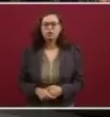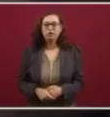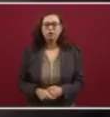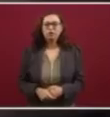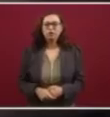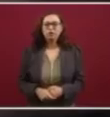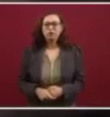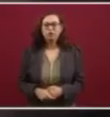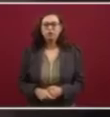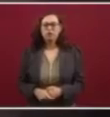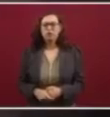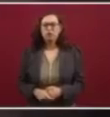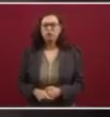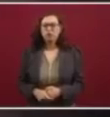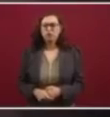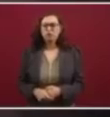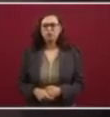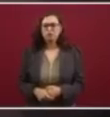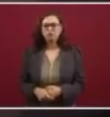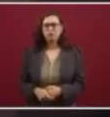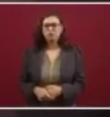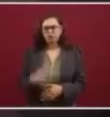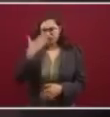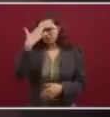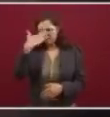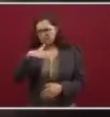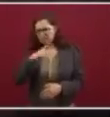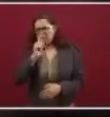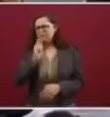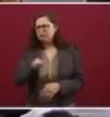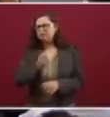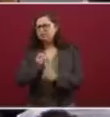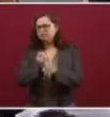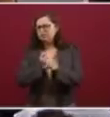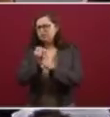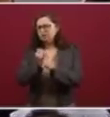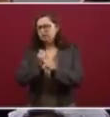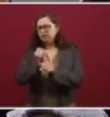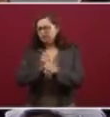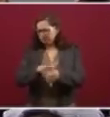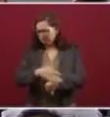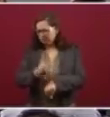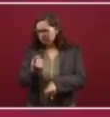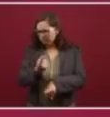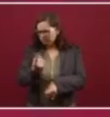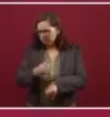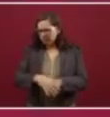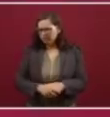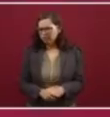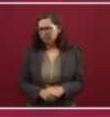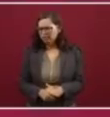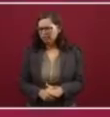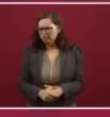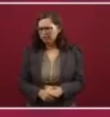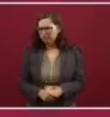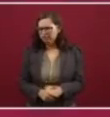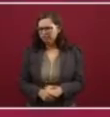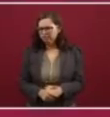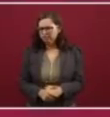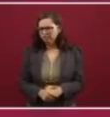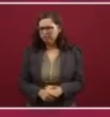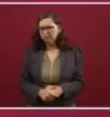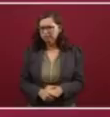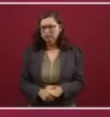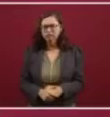¿Saben por qué se hizo esa investigación? Porque no se podía